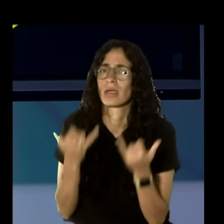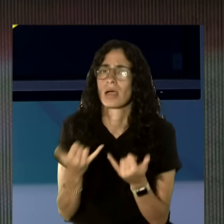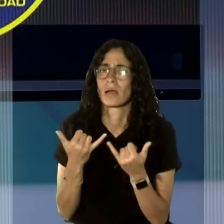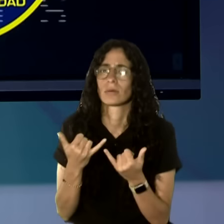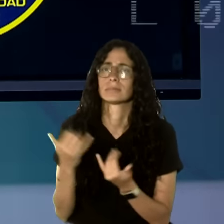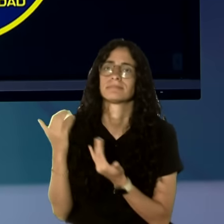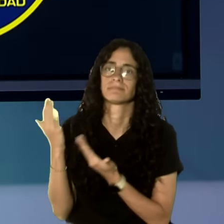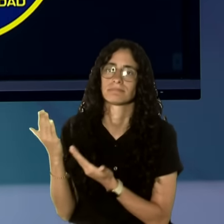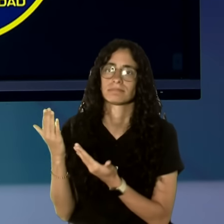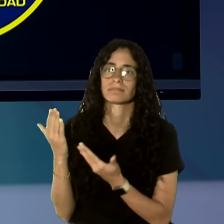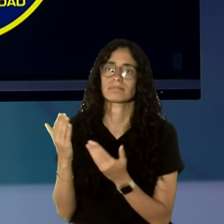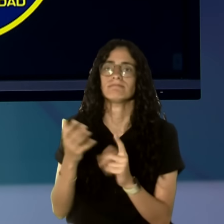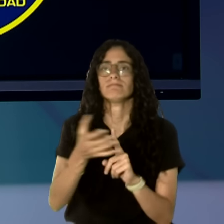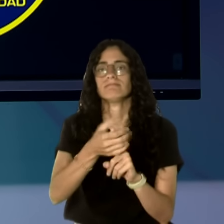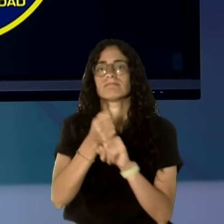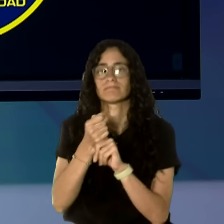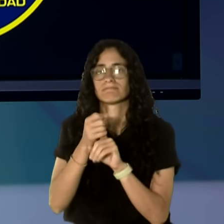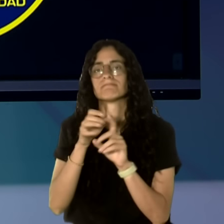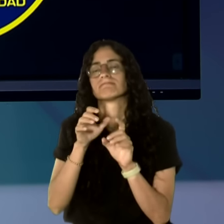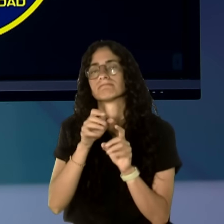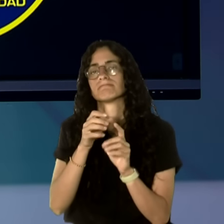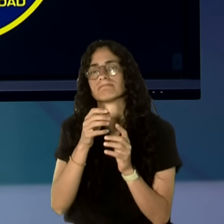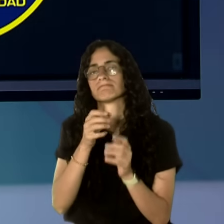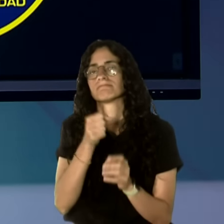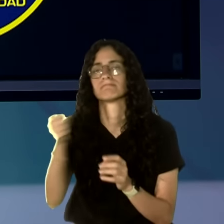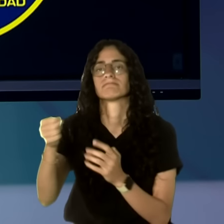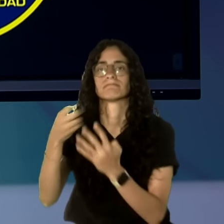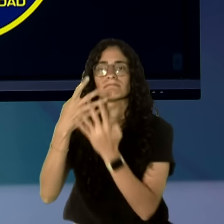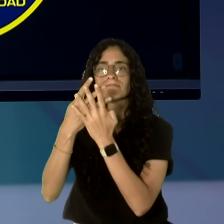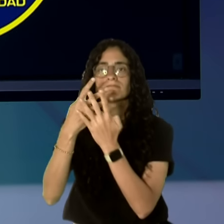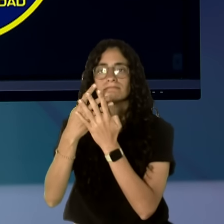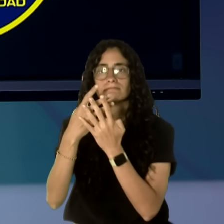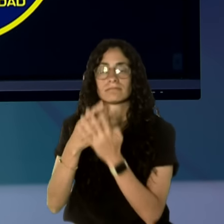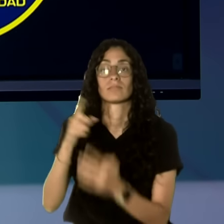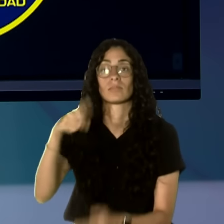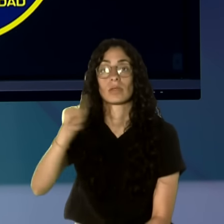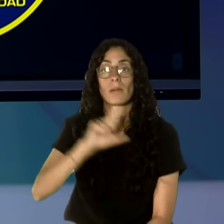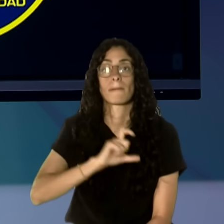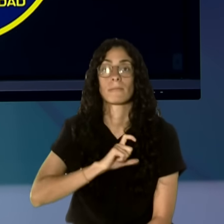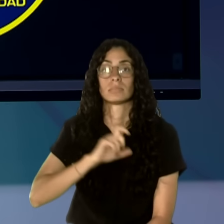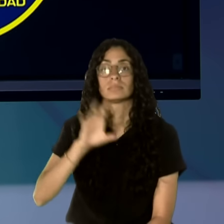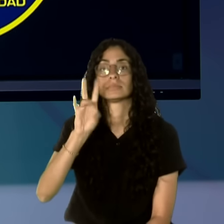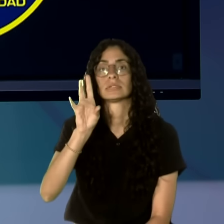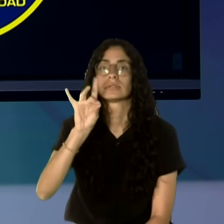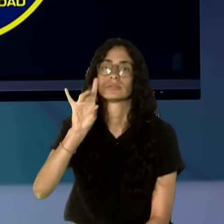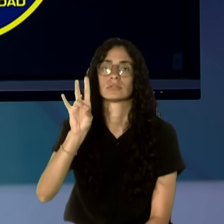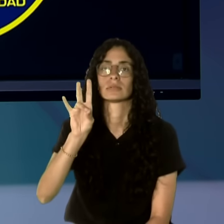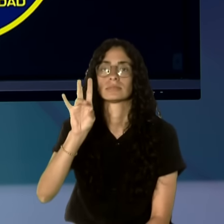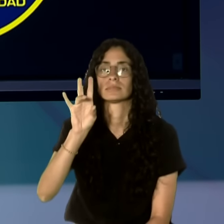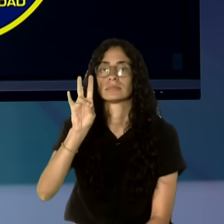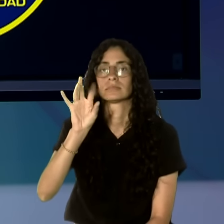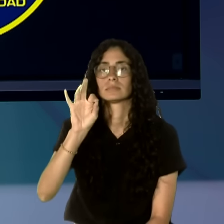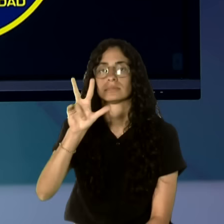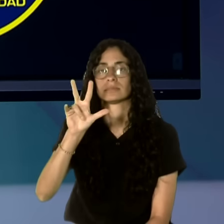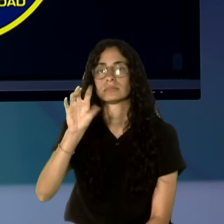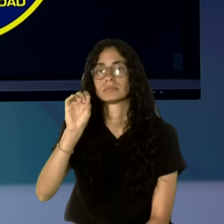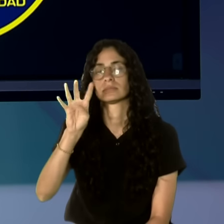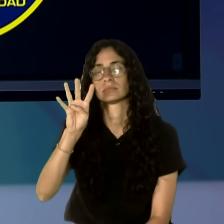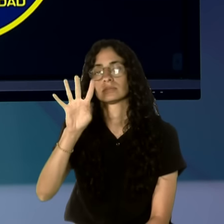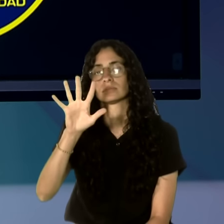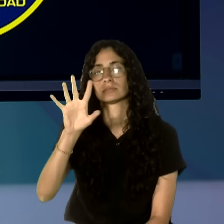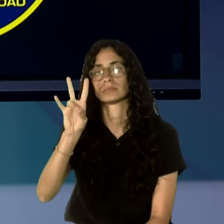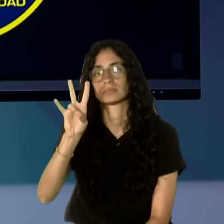Ah arrestos especiales y ex tradiciones de el negociado de inteligencia Y arrestos al 793 0457